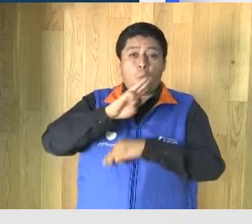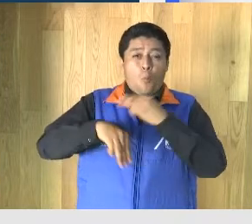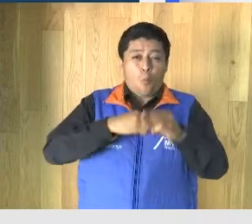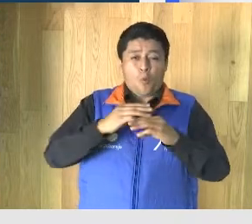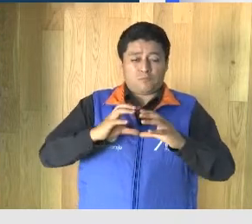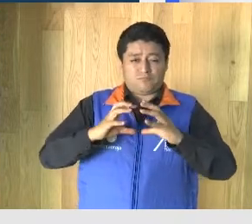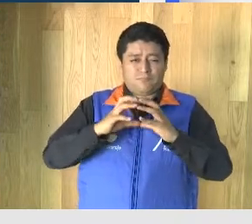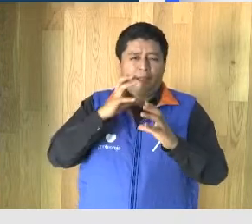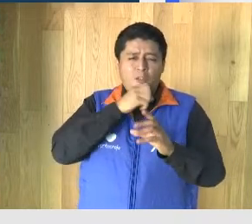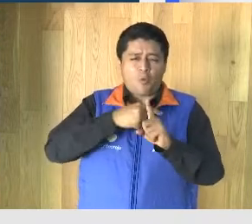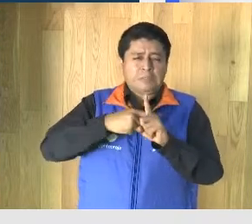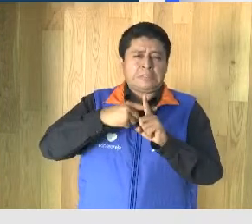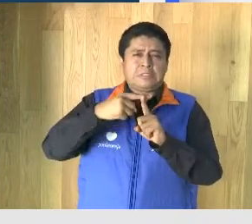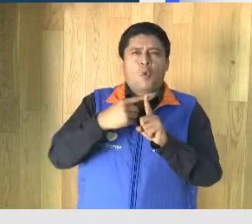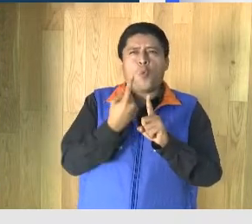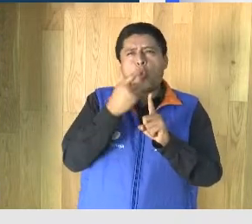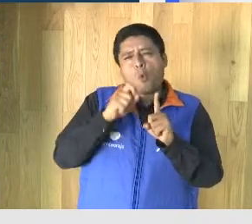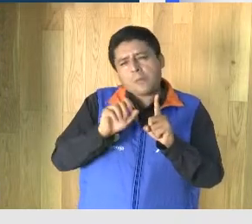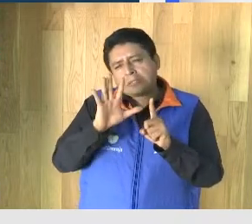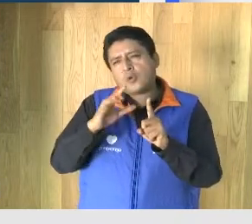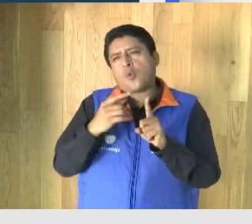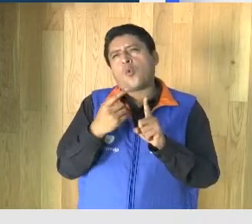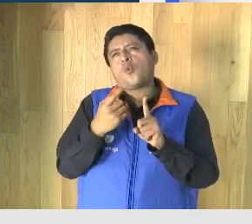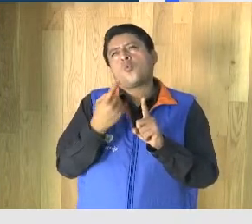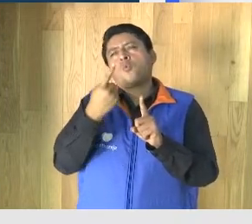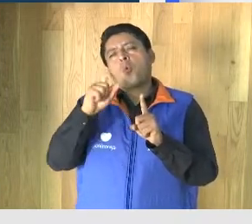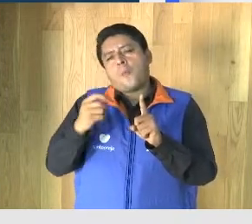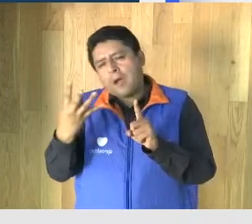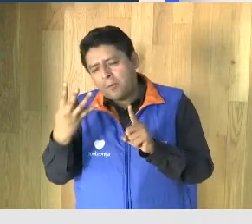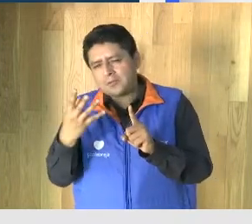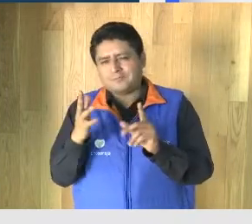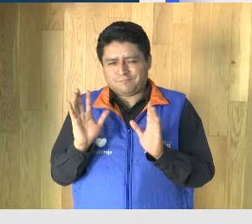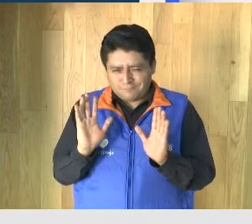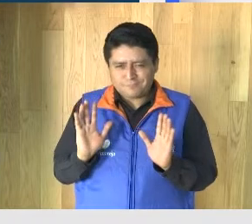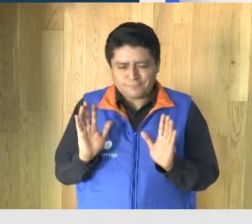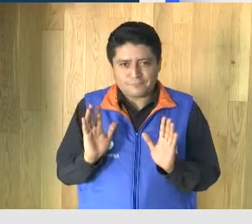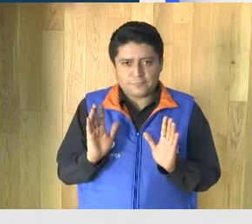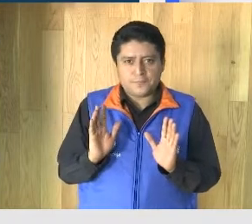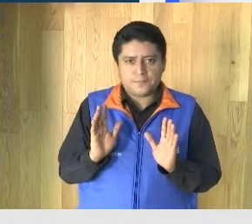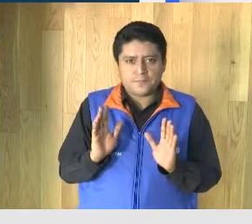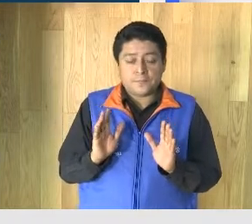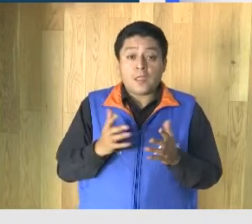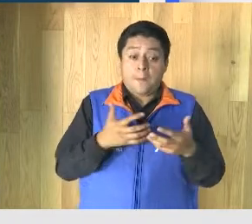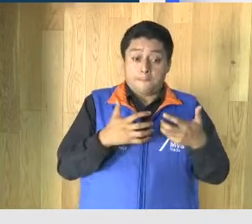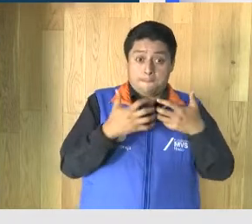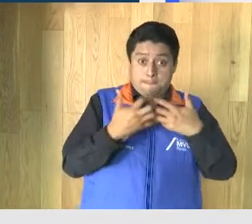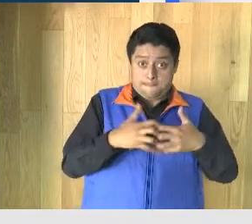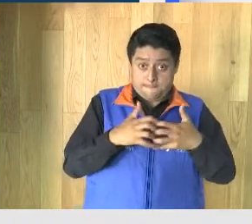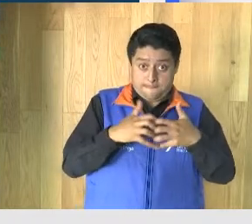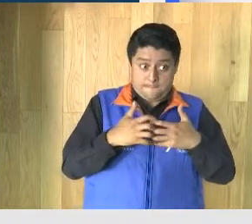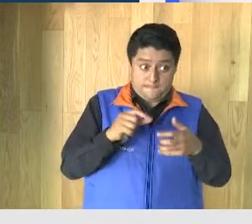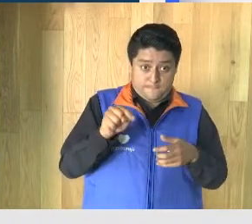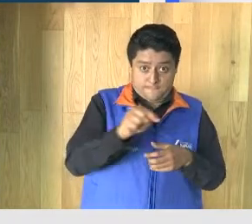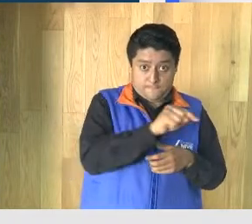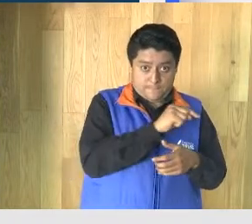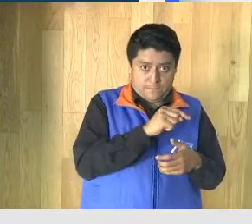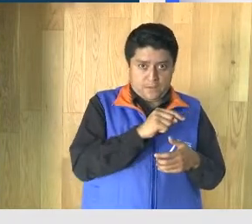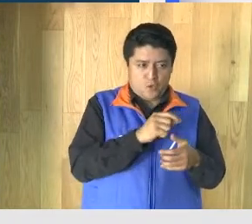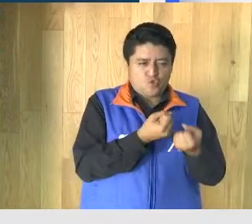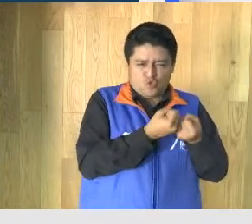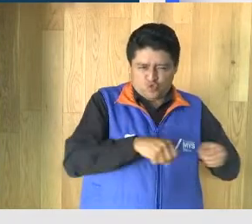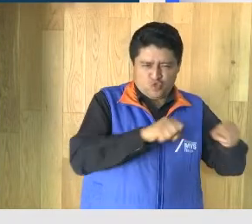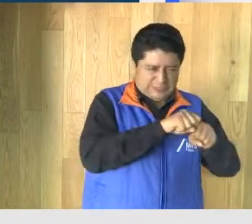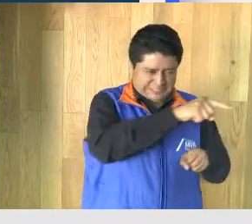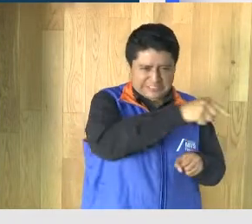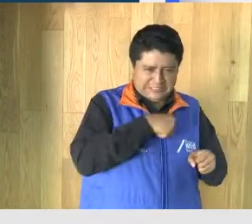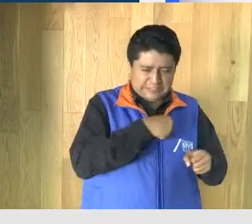y el 2,4, ¿no? Desde el punto de vista de las empresas, nosotros estamos acompañando a nuestros socios a alinearse